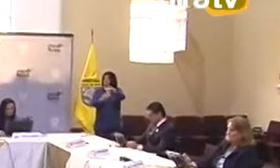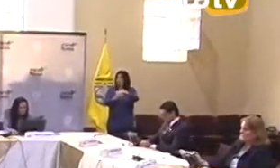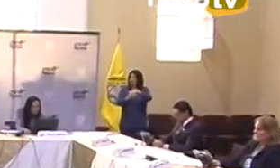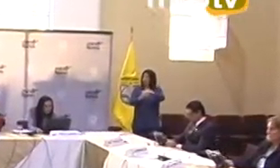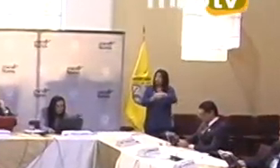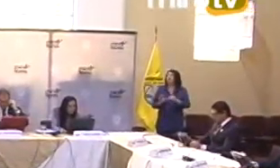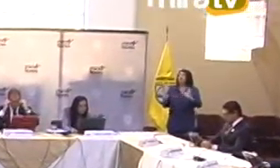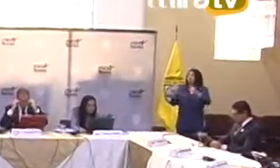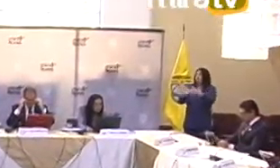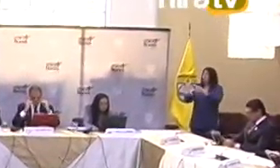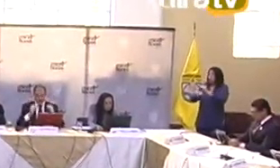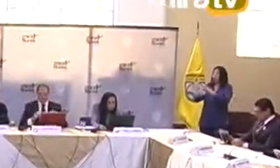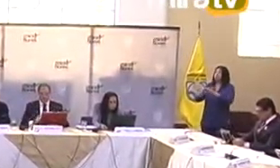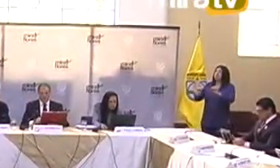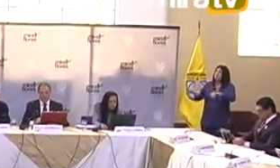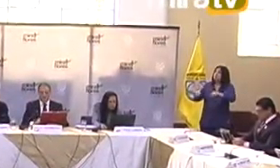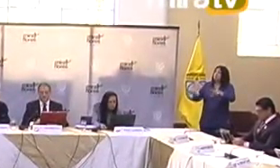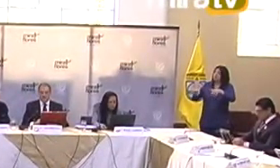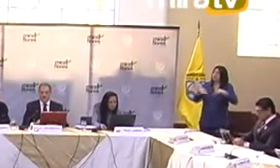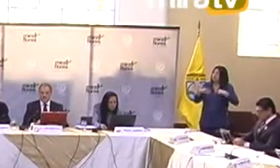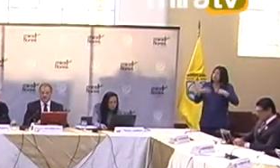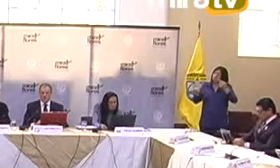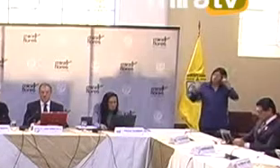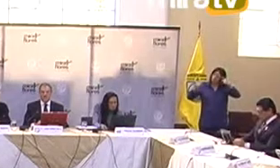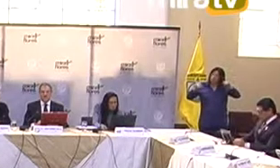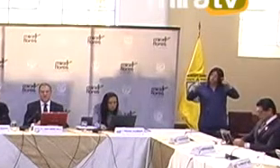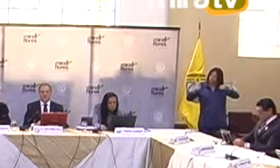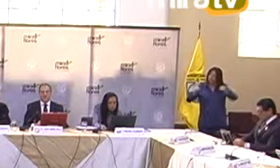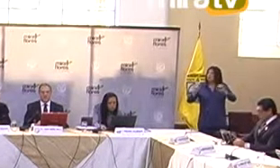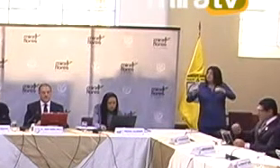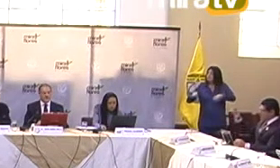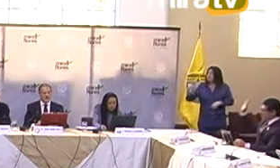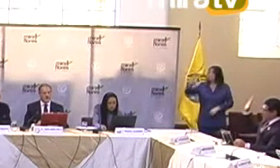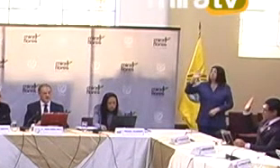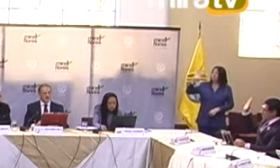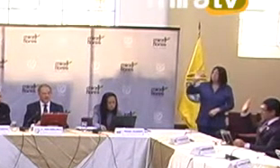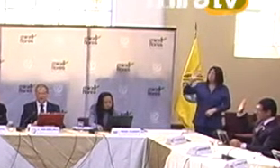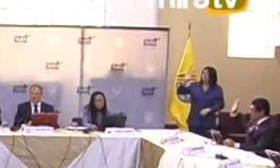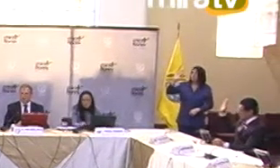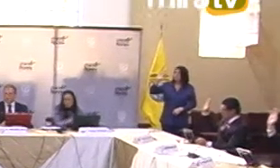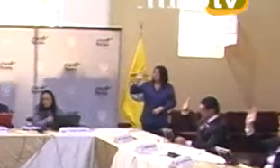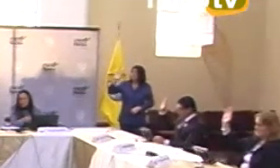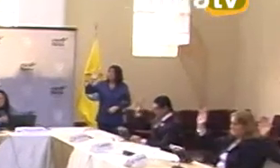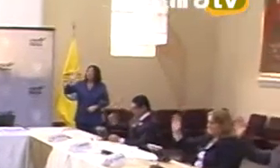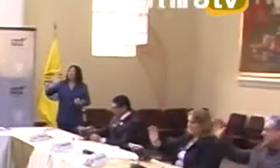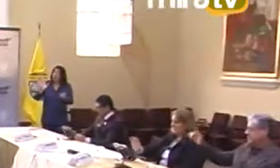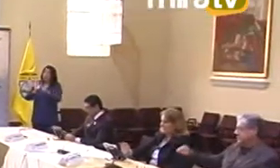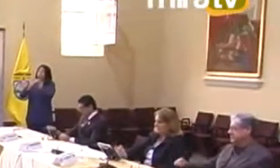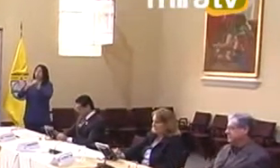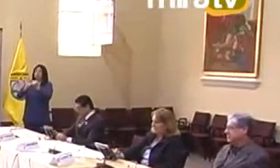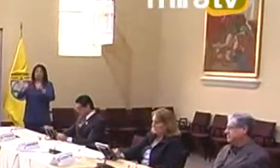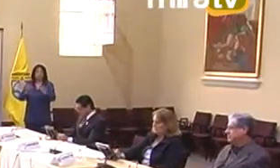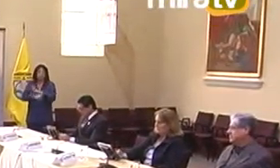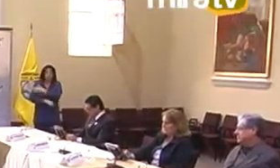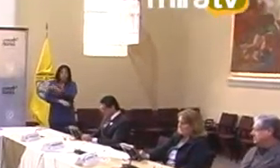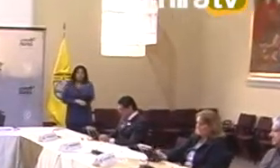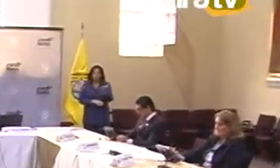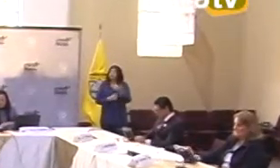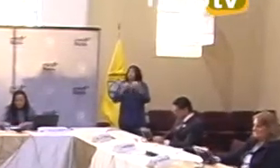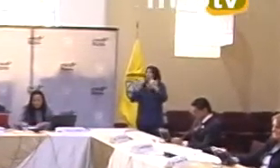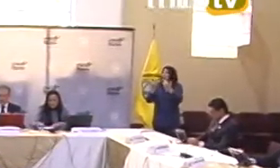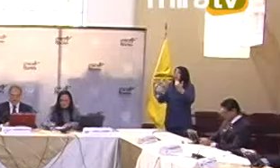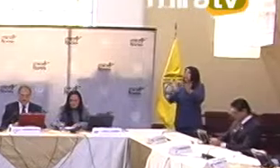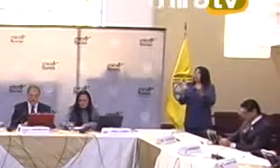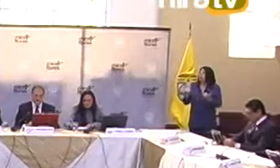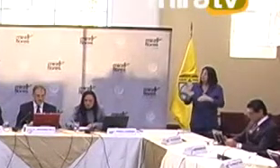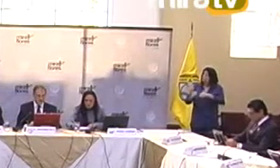Aquellos miembros del Consejo que estén a favor de aprobarla, sin hacer expresarlo en señal de conformidad. Ha sido aprobada por unanimidad. Muchas gracias.